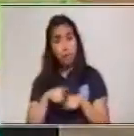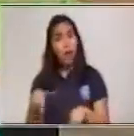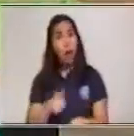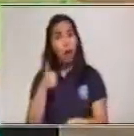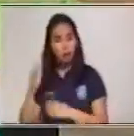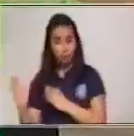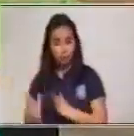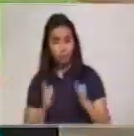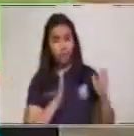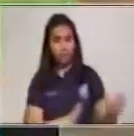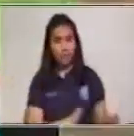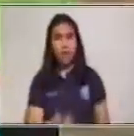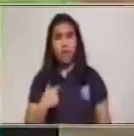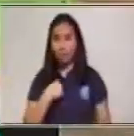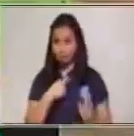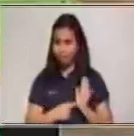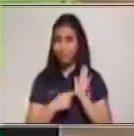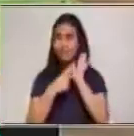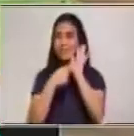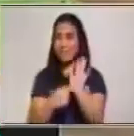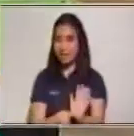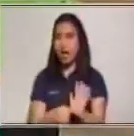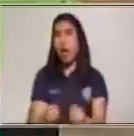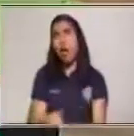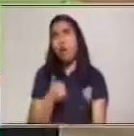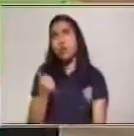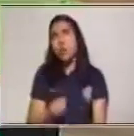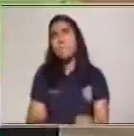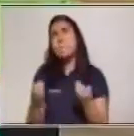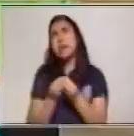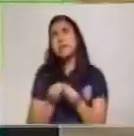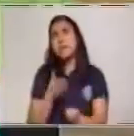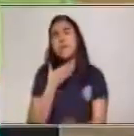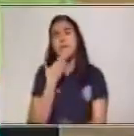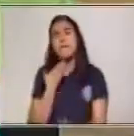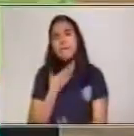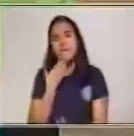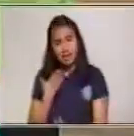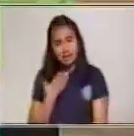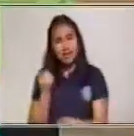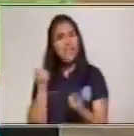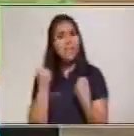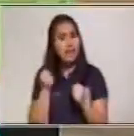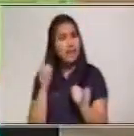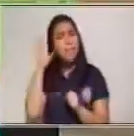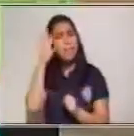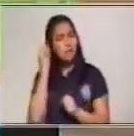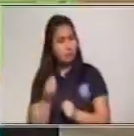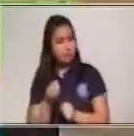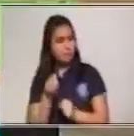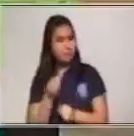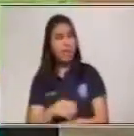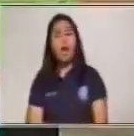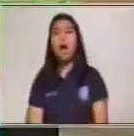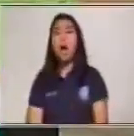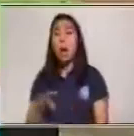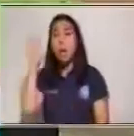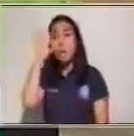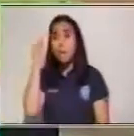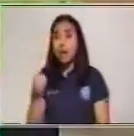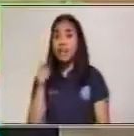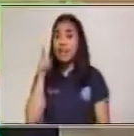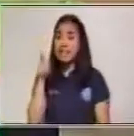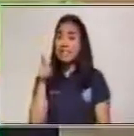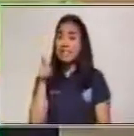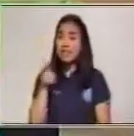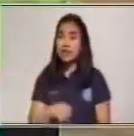Hay otro que es más sencillo de elaborar, porque este es basado en lo que